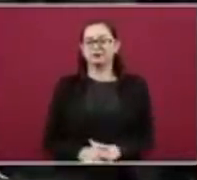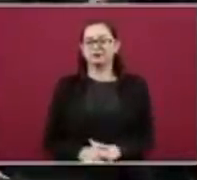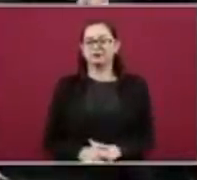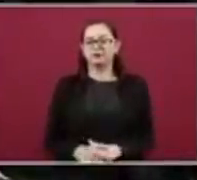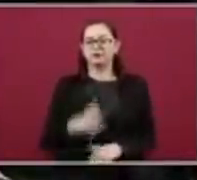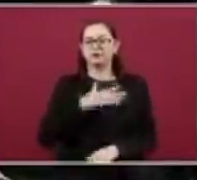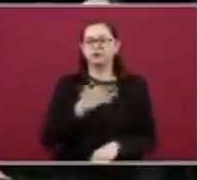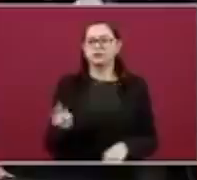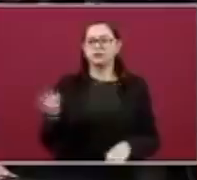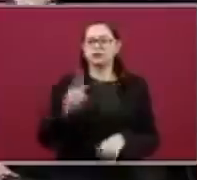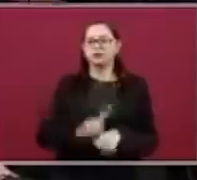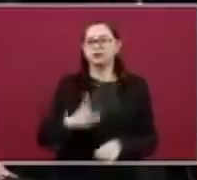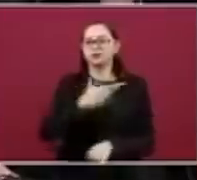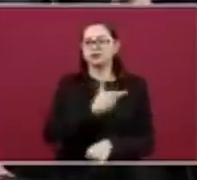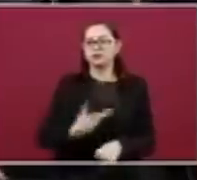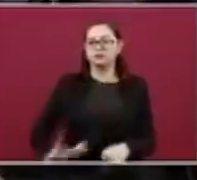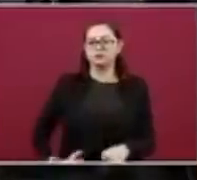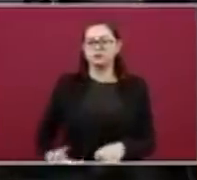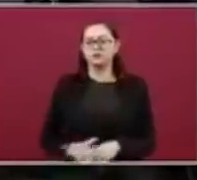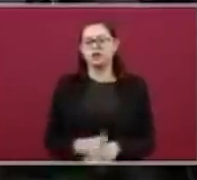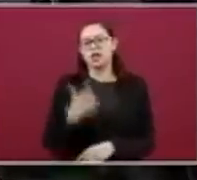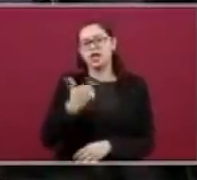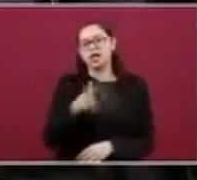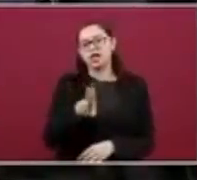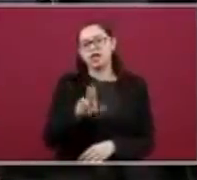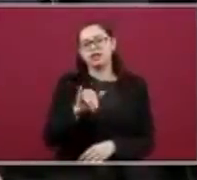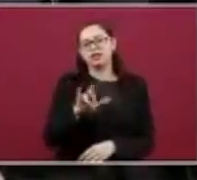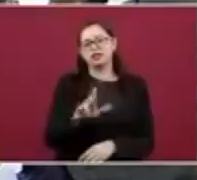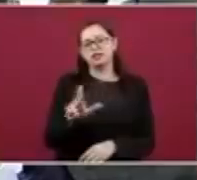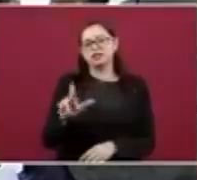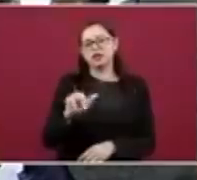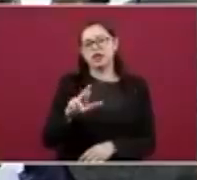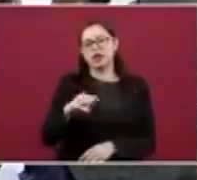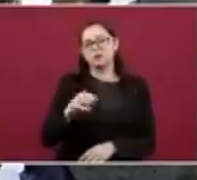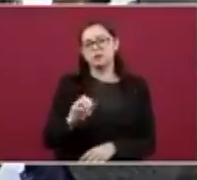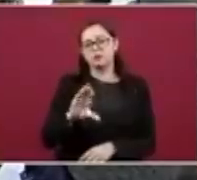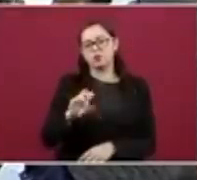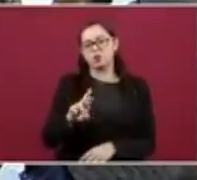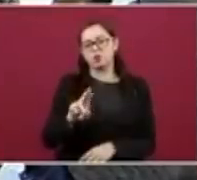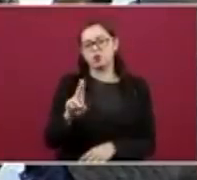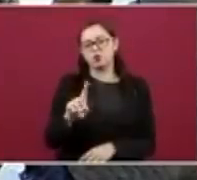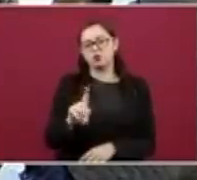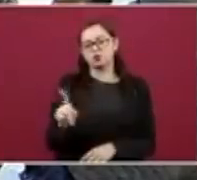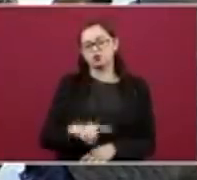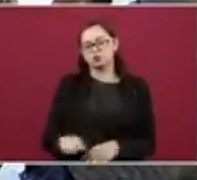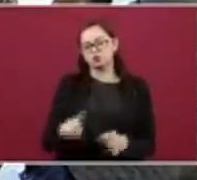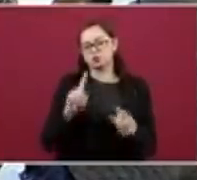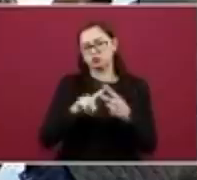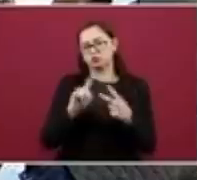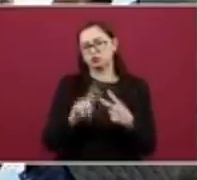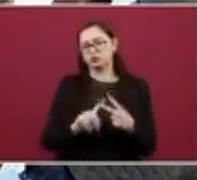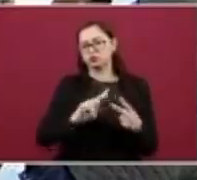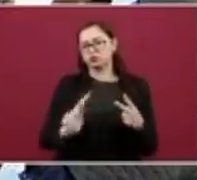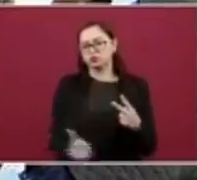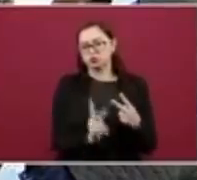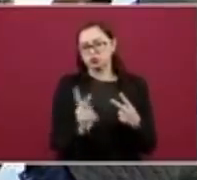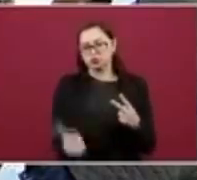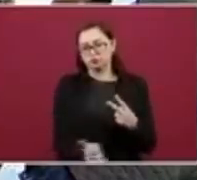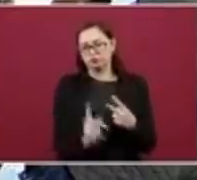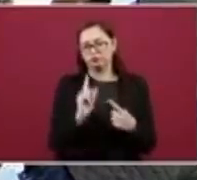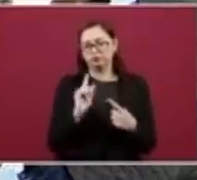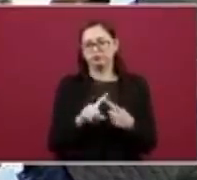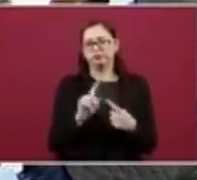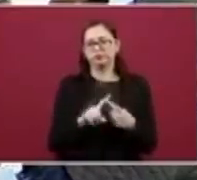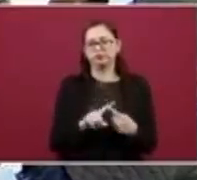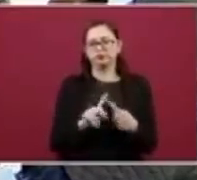Buen día, presidente. Guillermo Cruz. Dos preguntas. La primera, sobre el sector